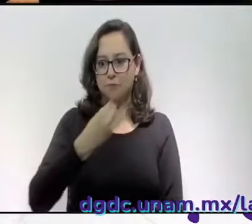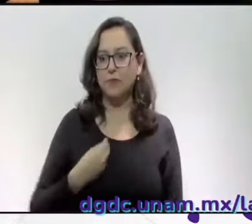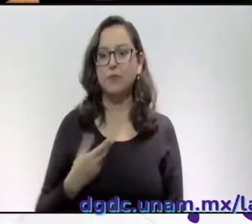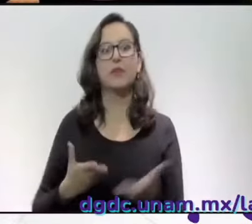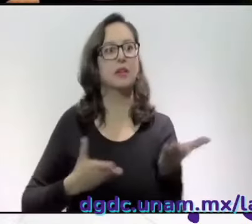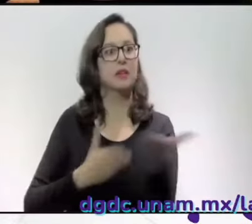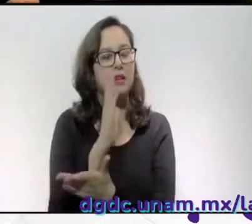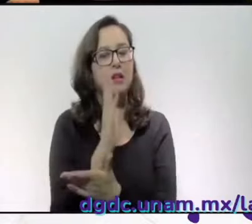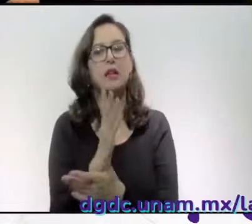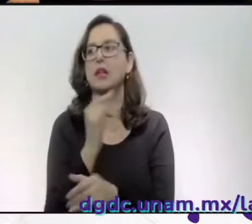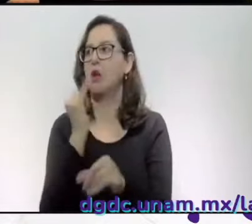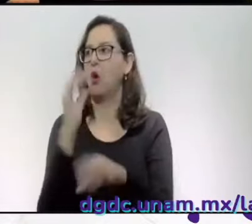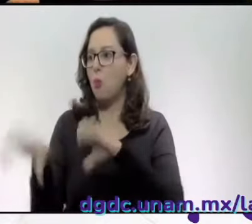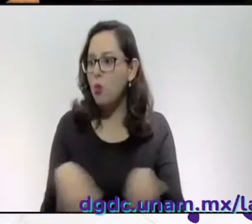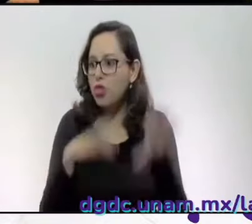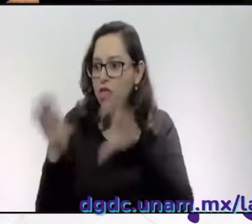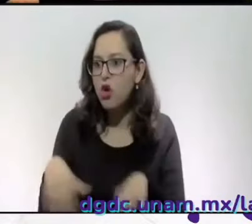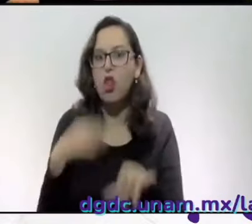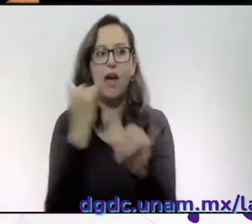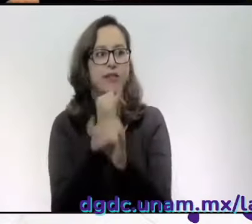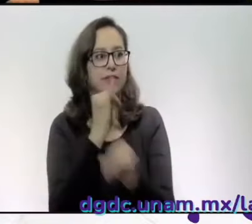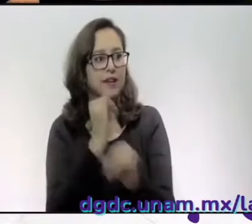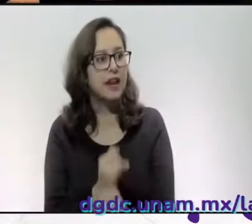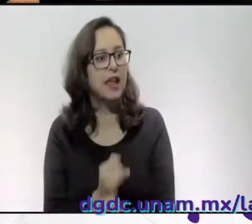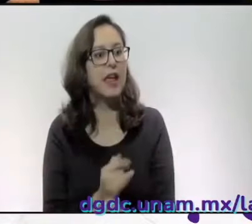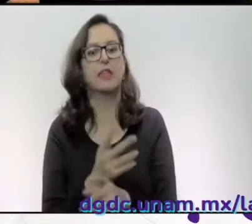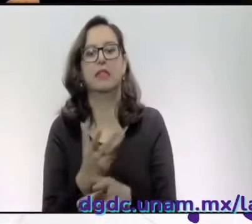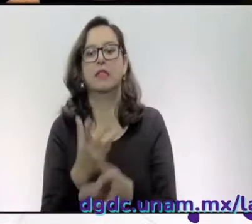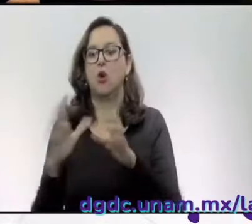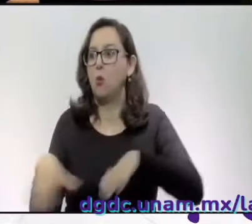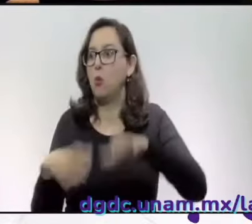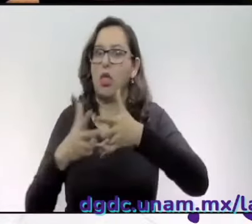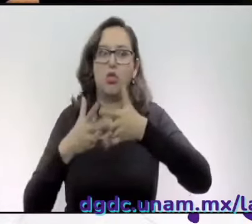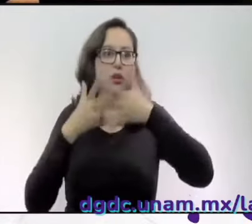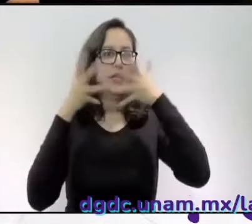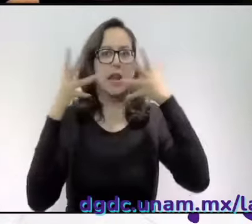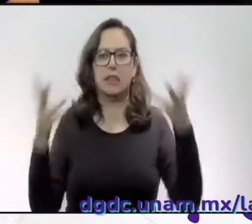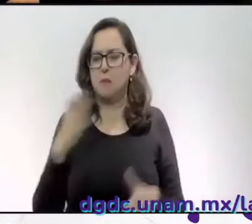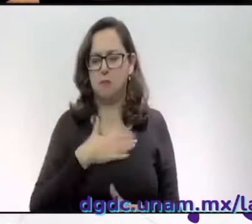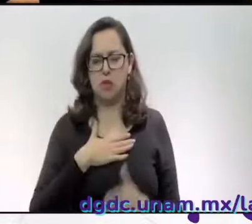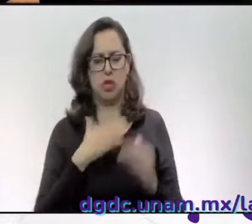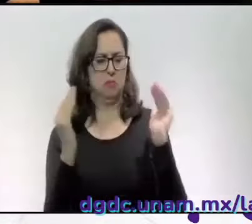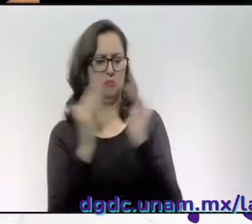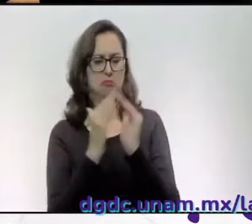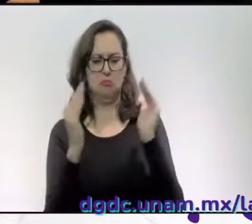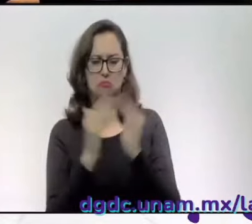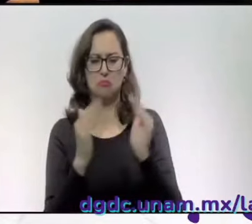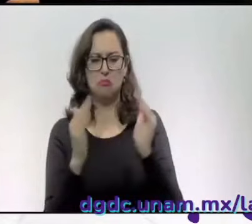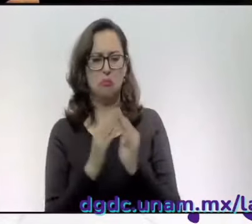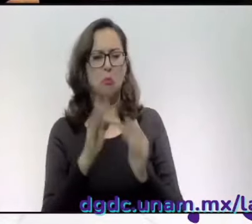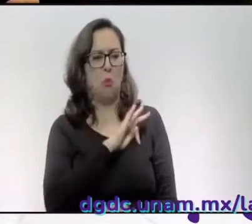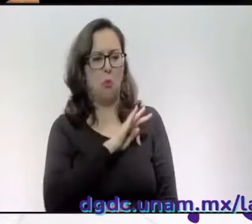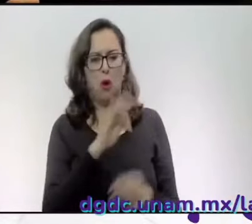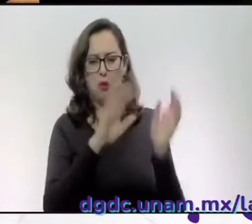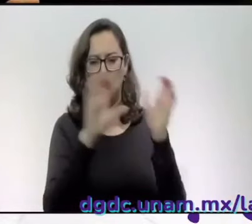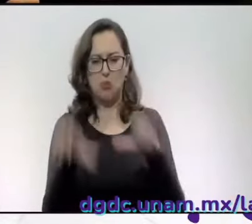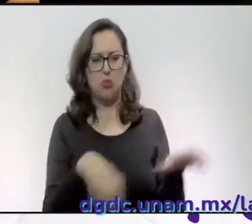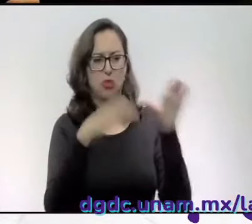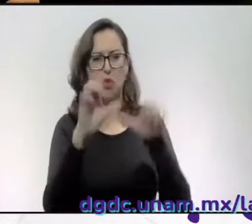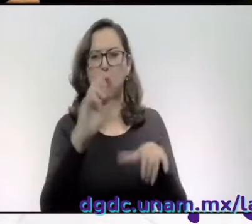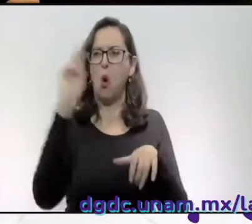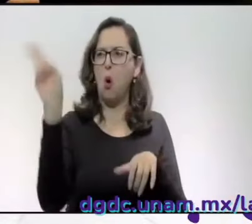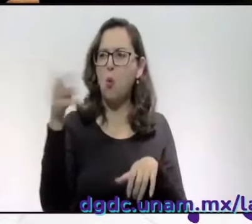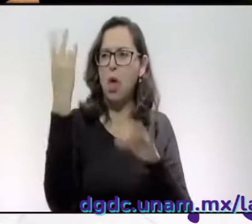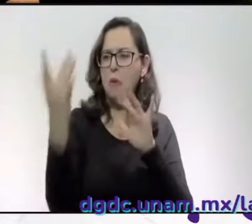artículos científicos por internet, a las grandes computadoras. Yo puedo desde mi casa tener cosas corriendo en la supercomputadora de la UNAM. O sea, en ese